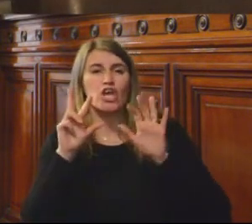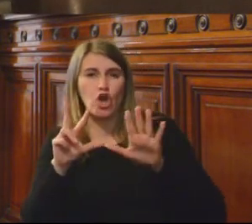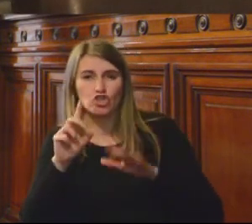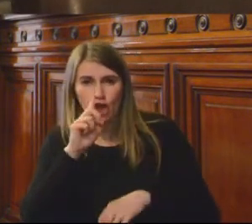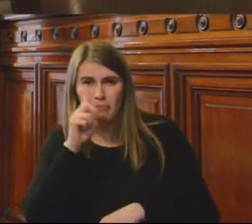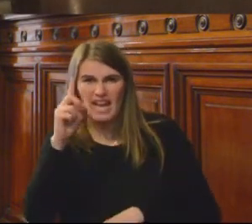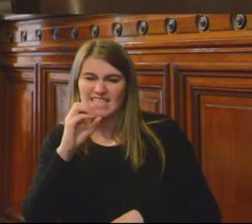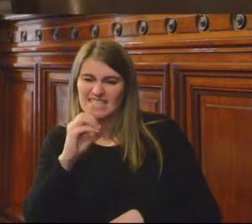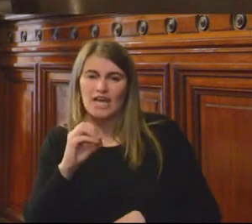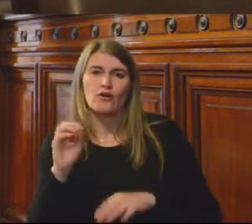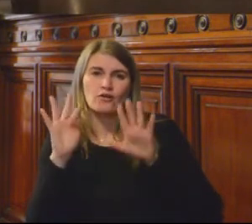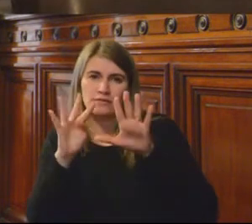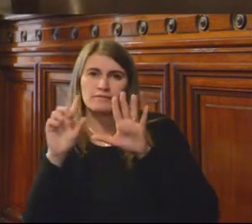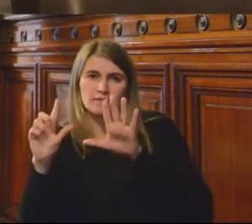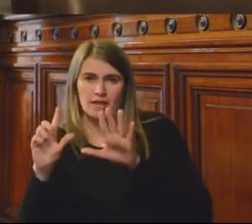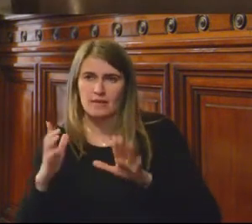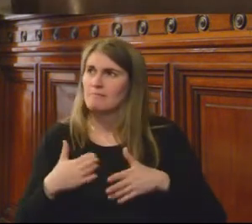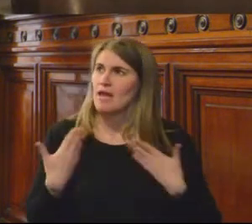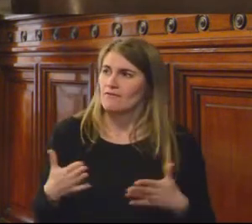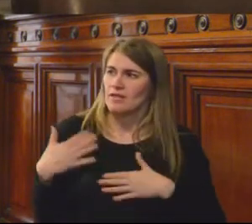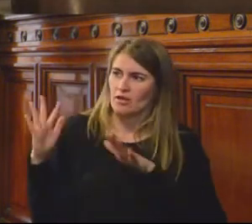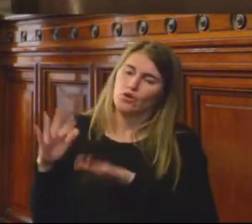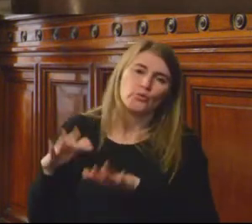38.097 manifestaciones públicas